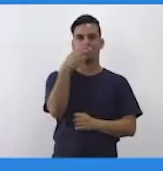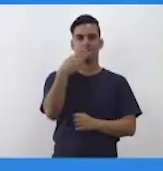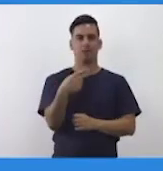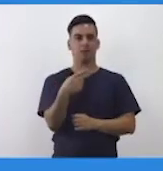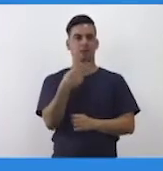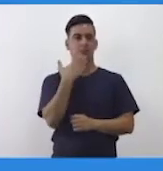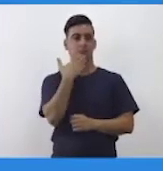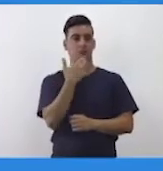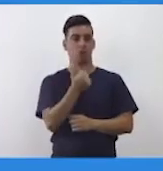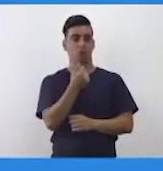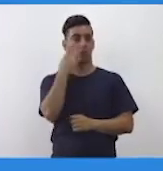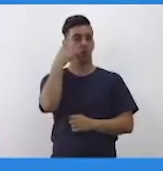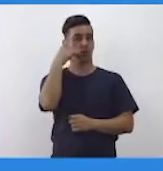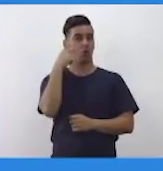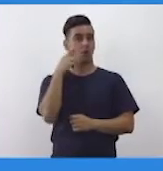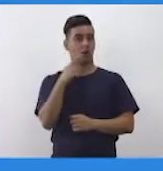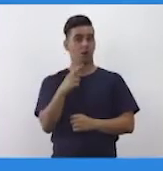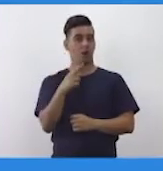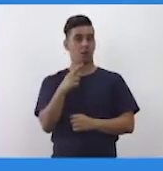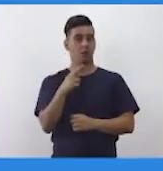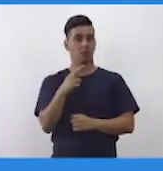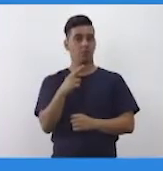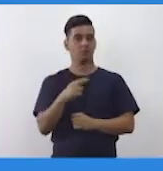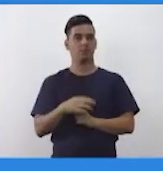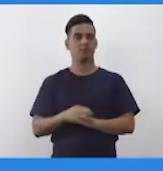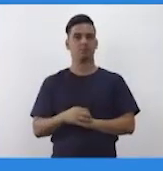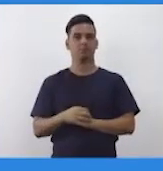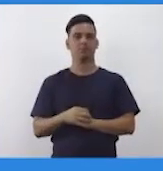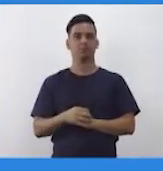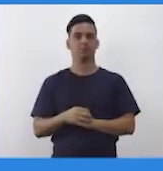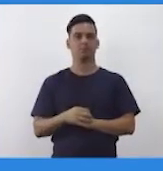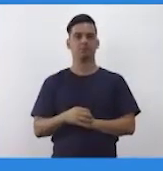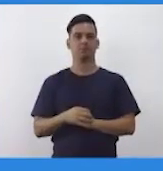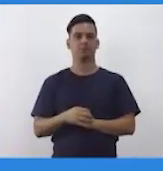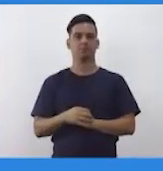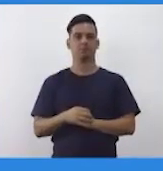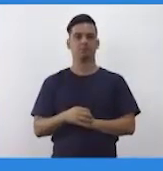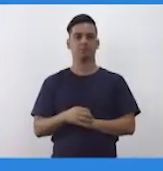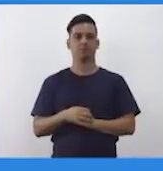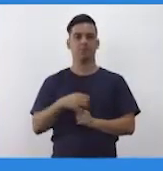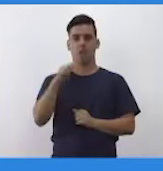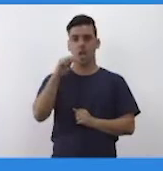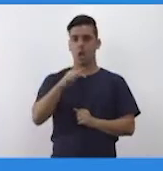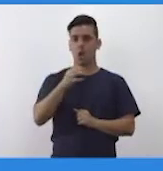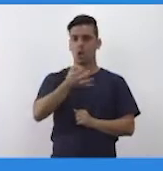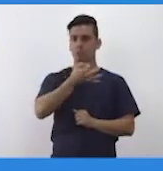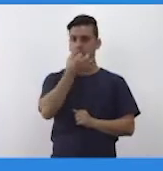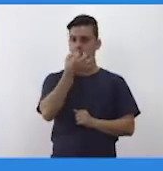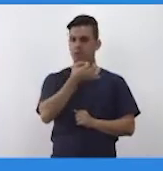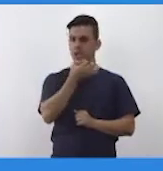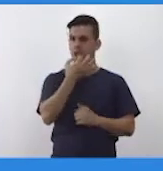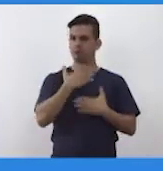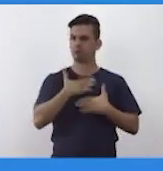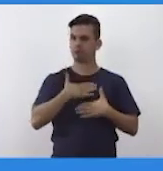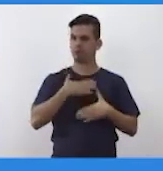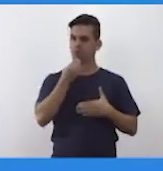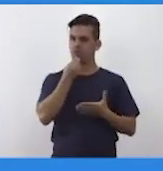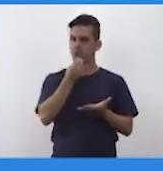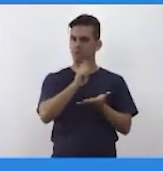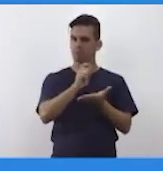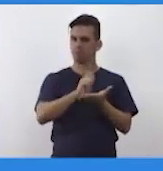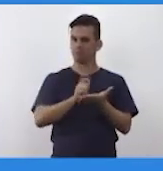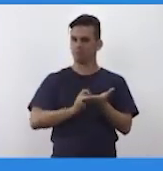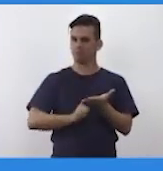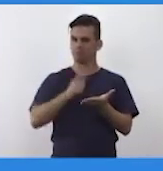recordar, y aquí voy a ir de manera despacio para que tú puedas ir tomando tu nota, que